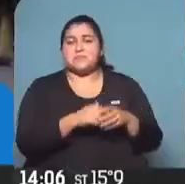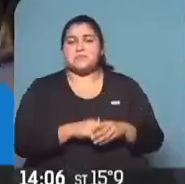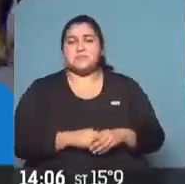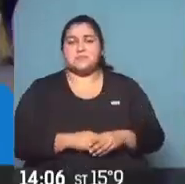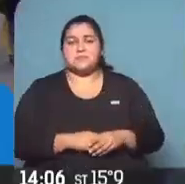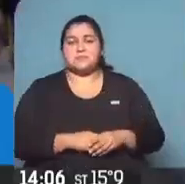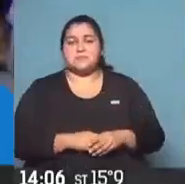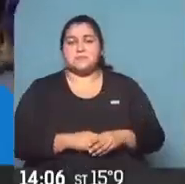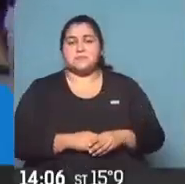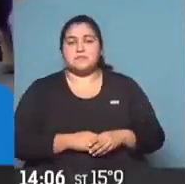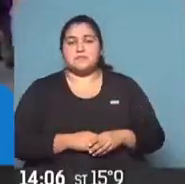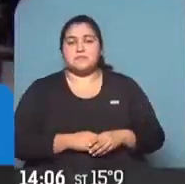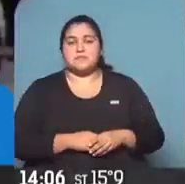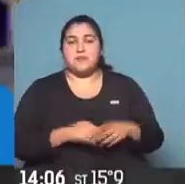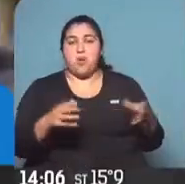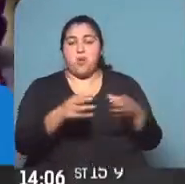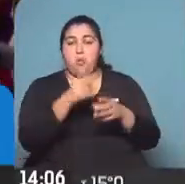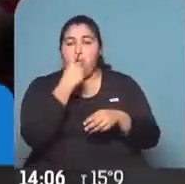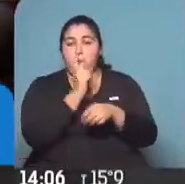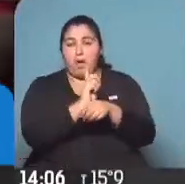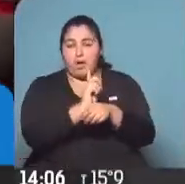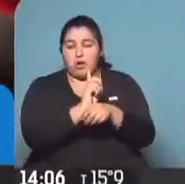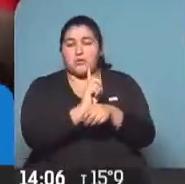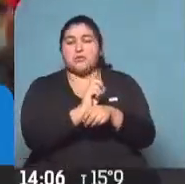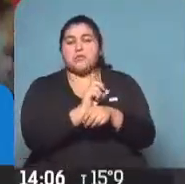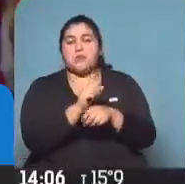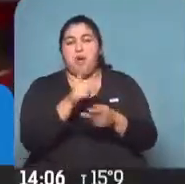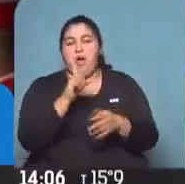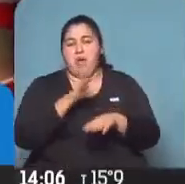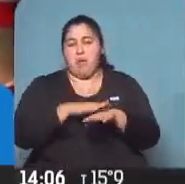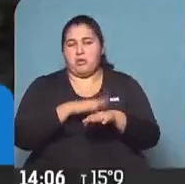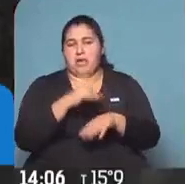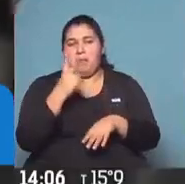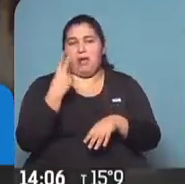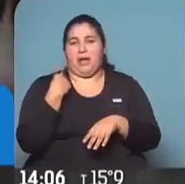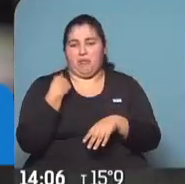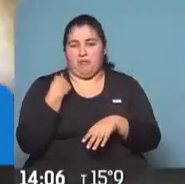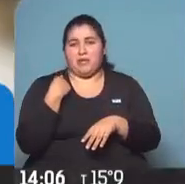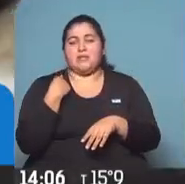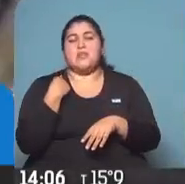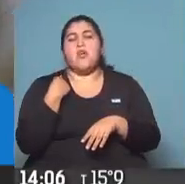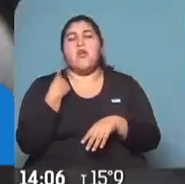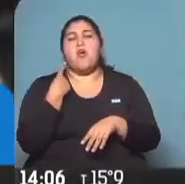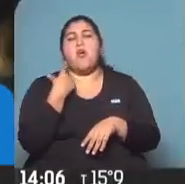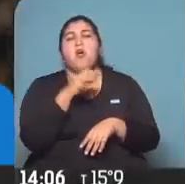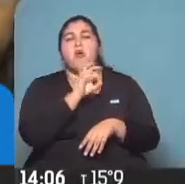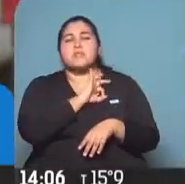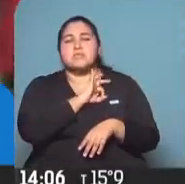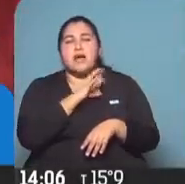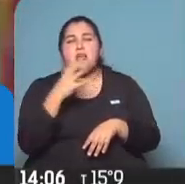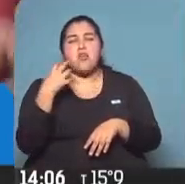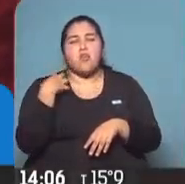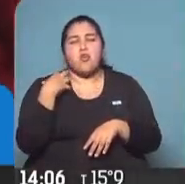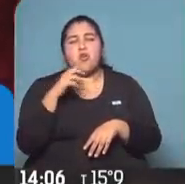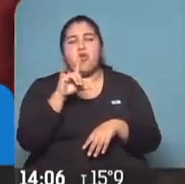la división barro comandada por su jefe comisario luís